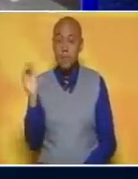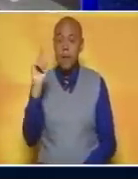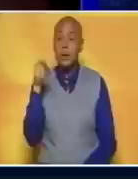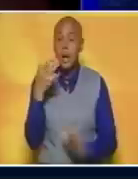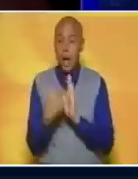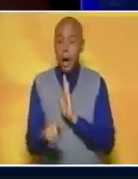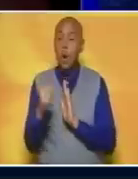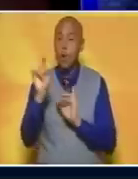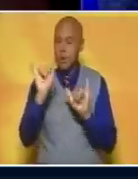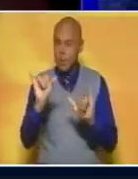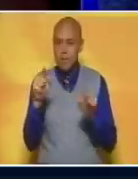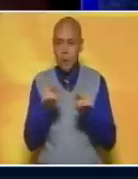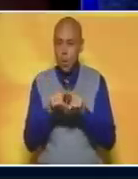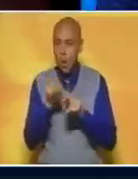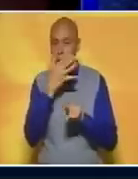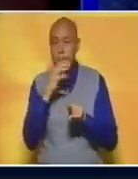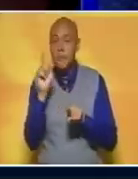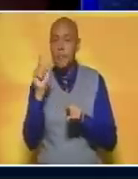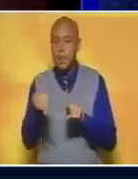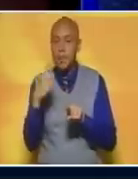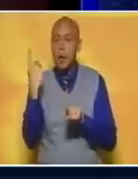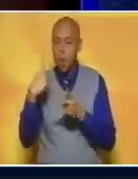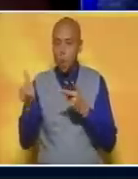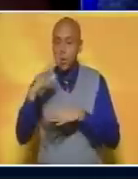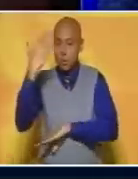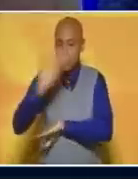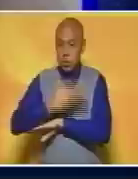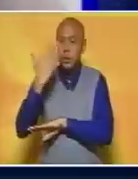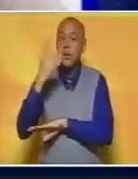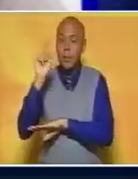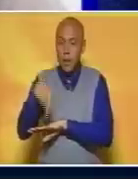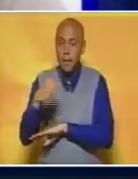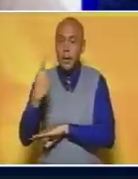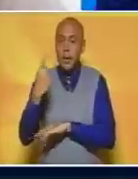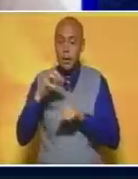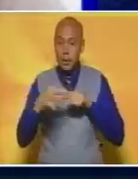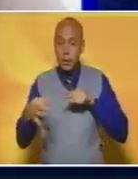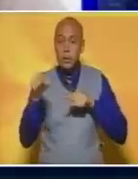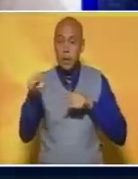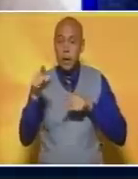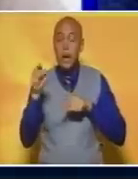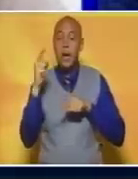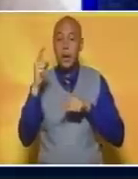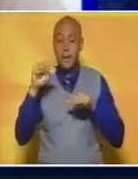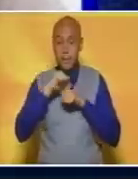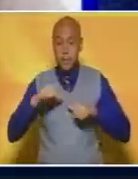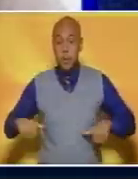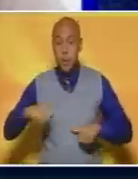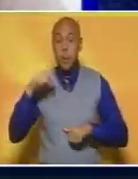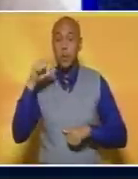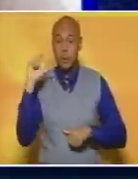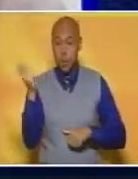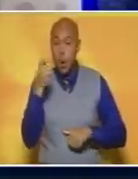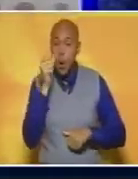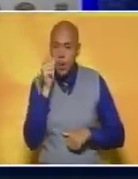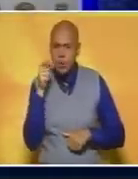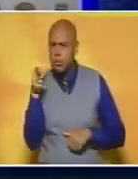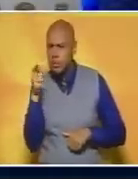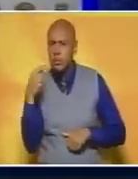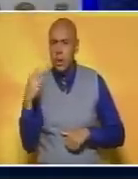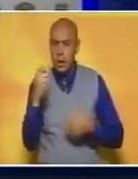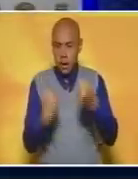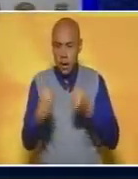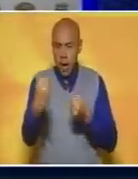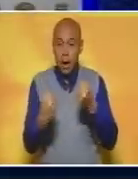que otro procedimiento se efectuó en el puesto de atención ciudadana de Boconoito, en el estado Portuguesa, donde al chequear un vehículo